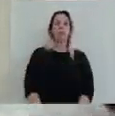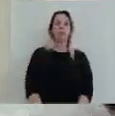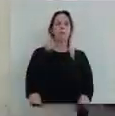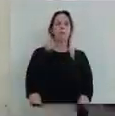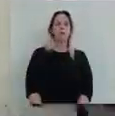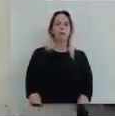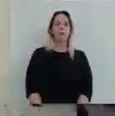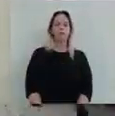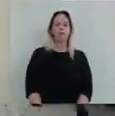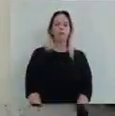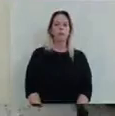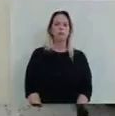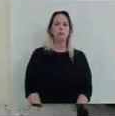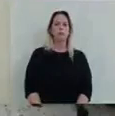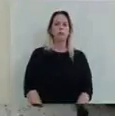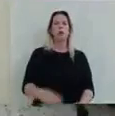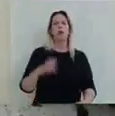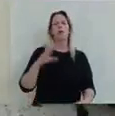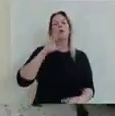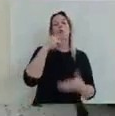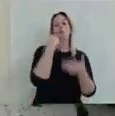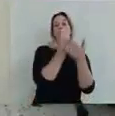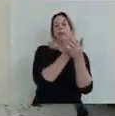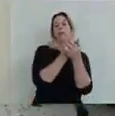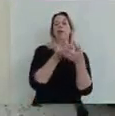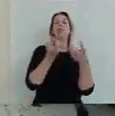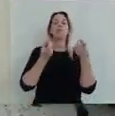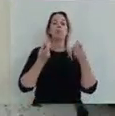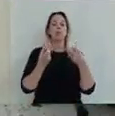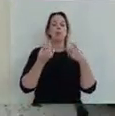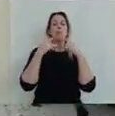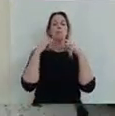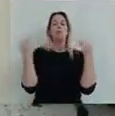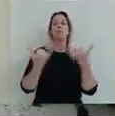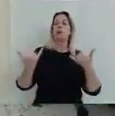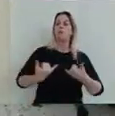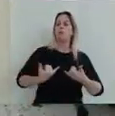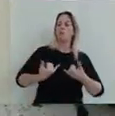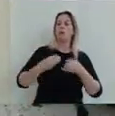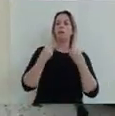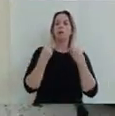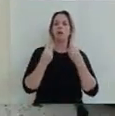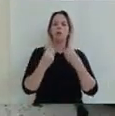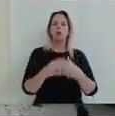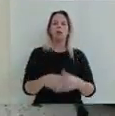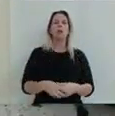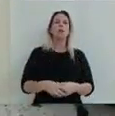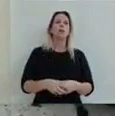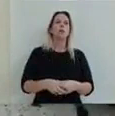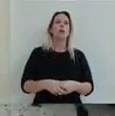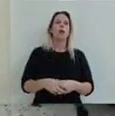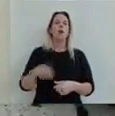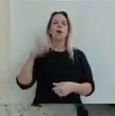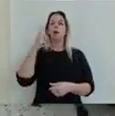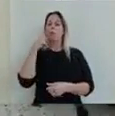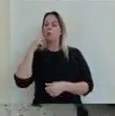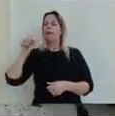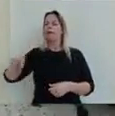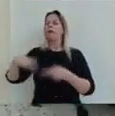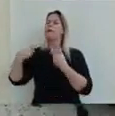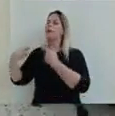de contar con información actualizada respecto de la aplicación de fondos recibidos por el municipio. Considerando